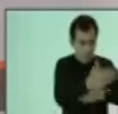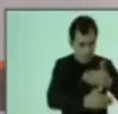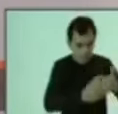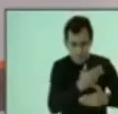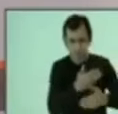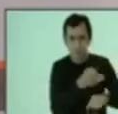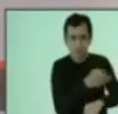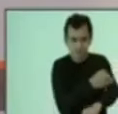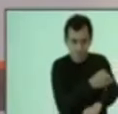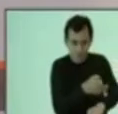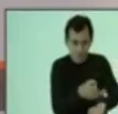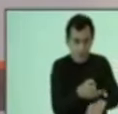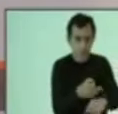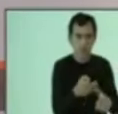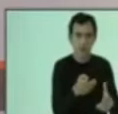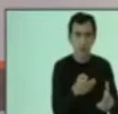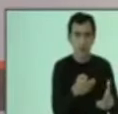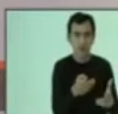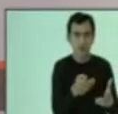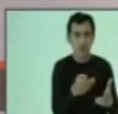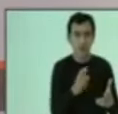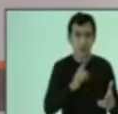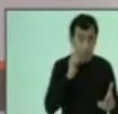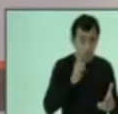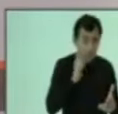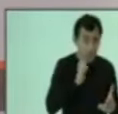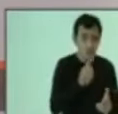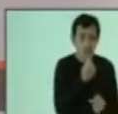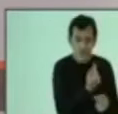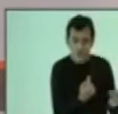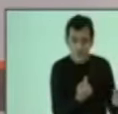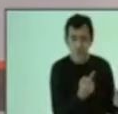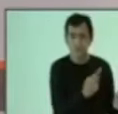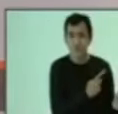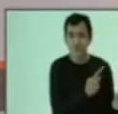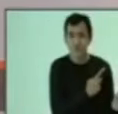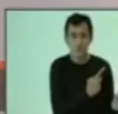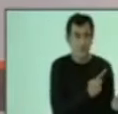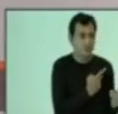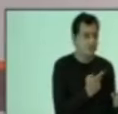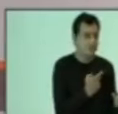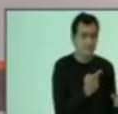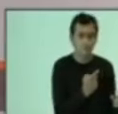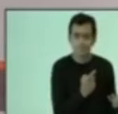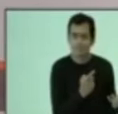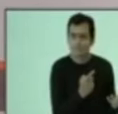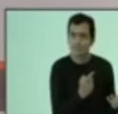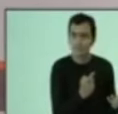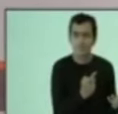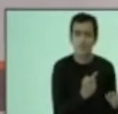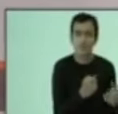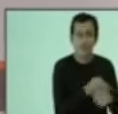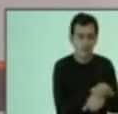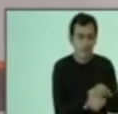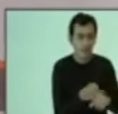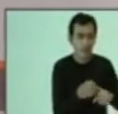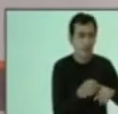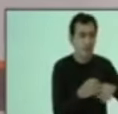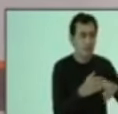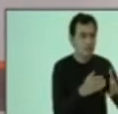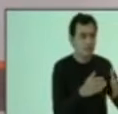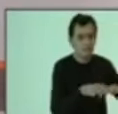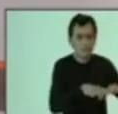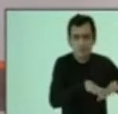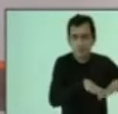y familiar, quedándose mujeres y niños solos y provocando una desintegración familiar.